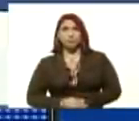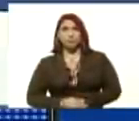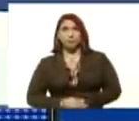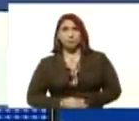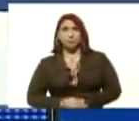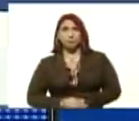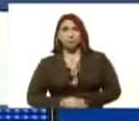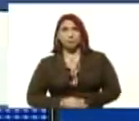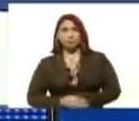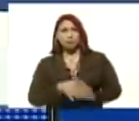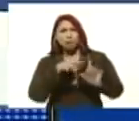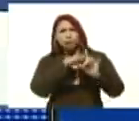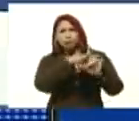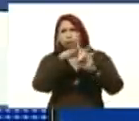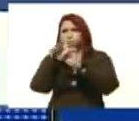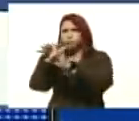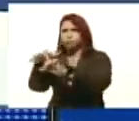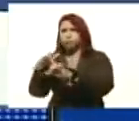Las amenazaron.